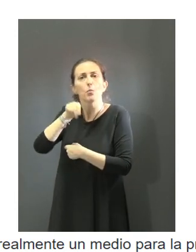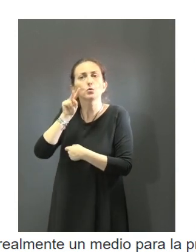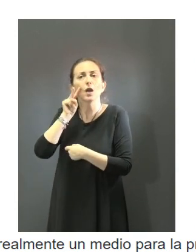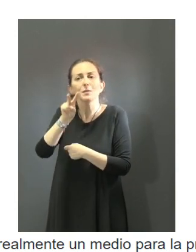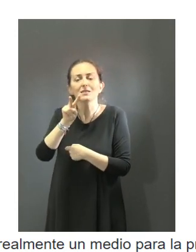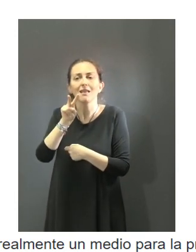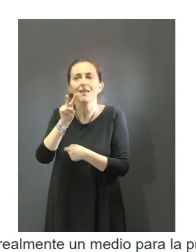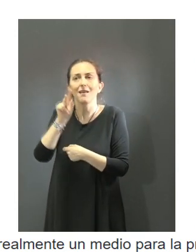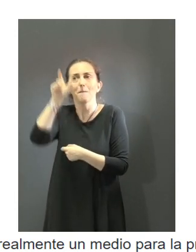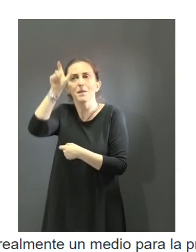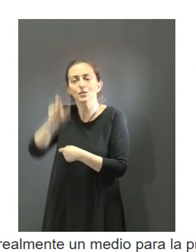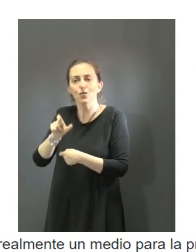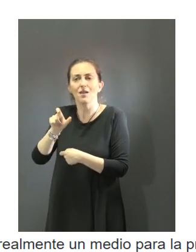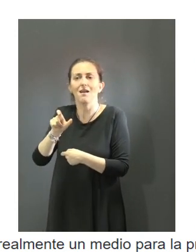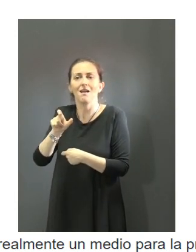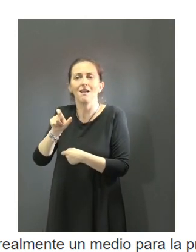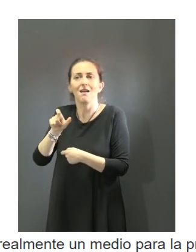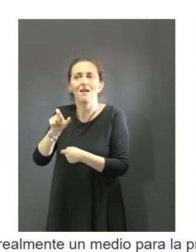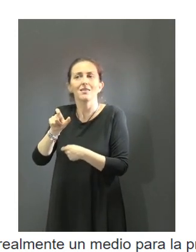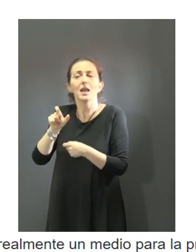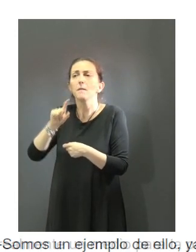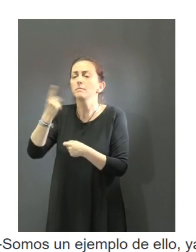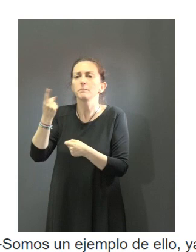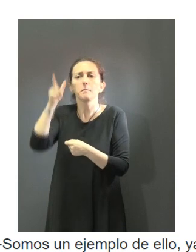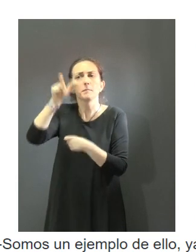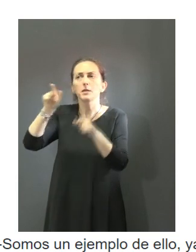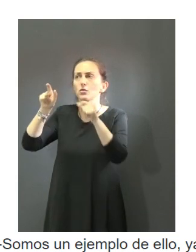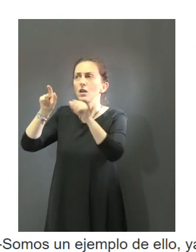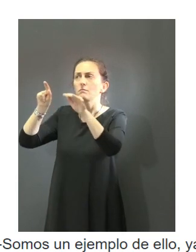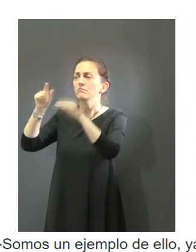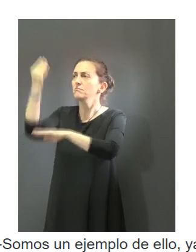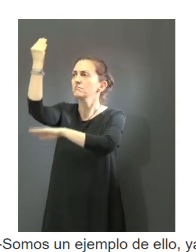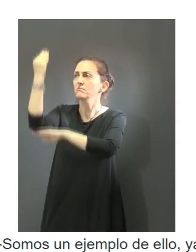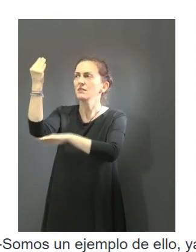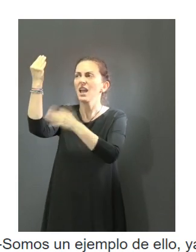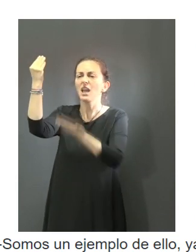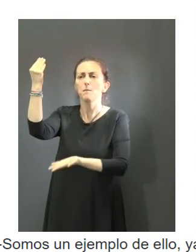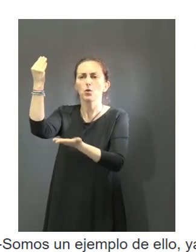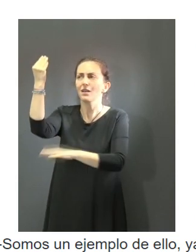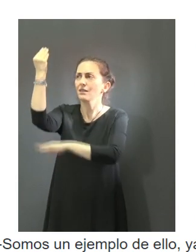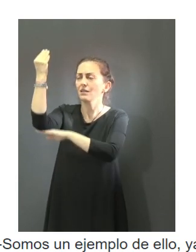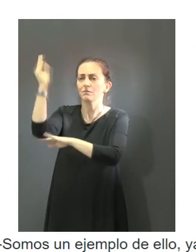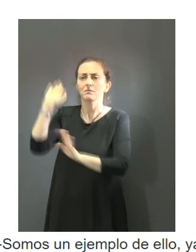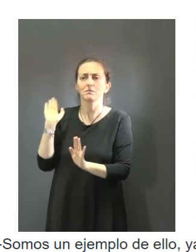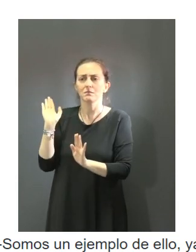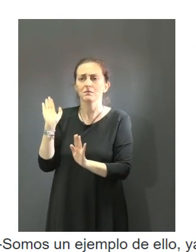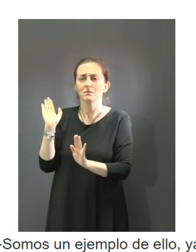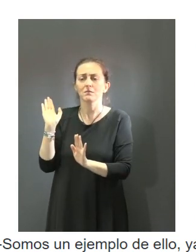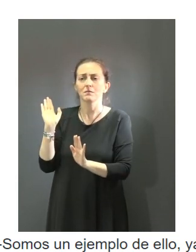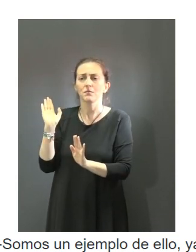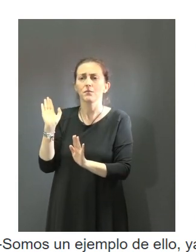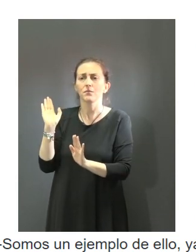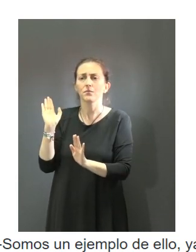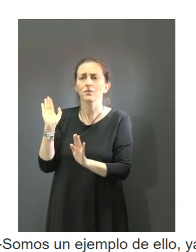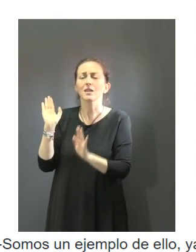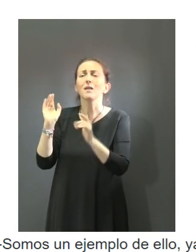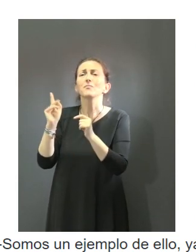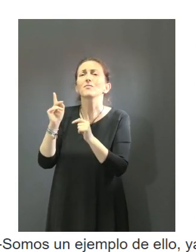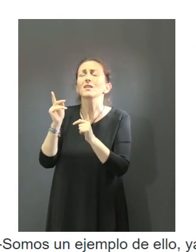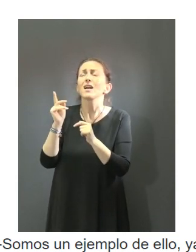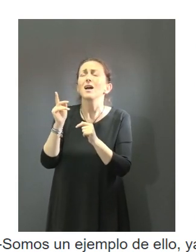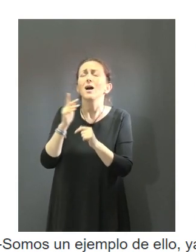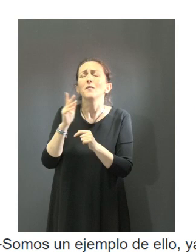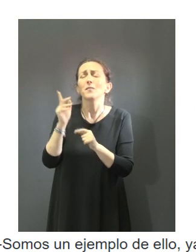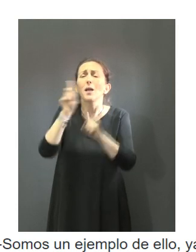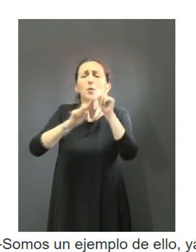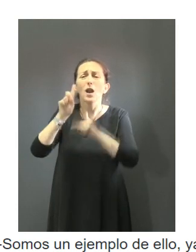visiones de la persona como prisma y también recalcando que tiene que ver la parte, el problema de la soledad